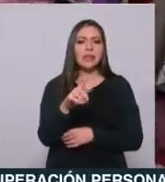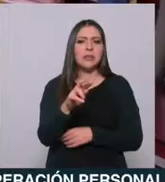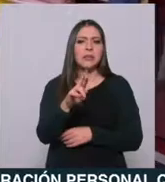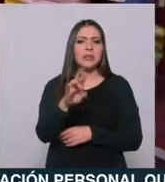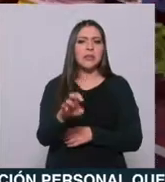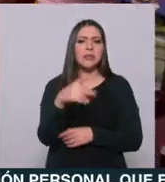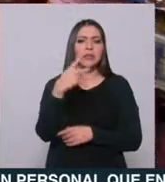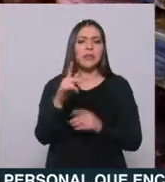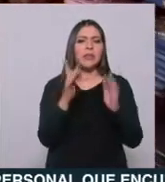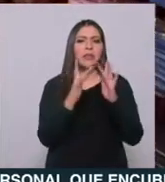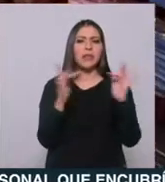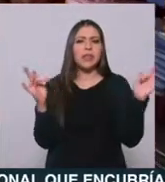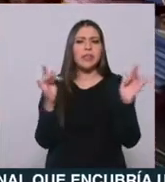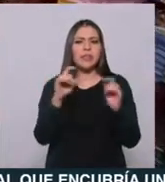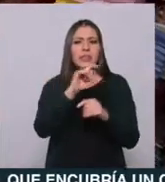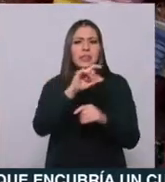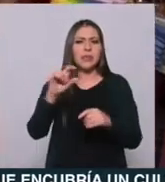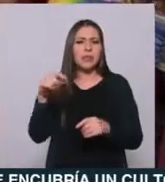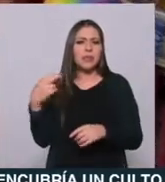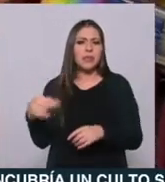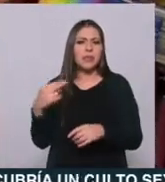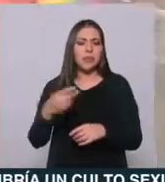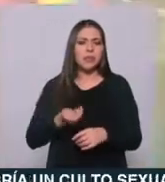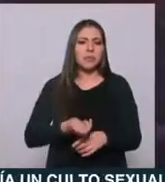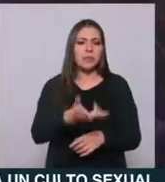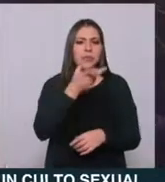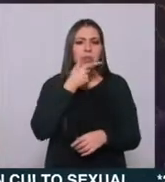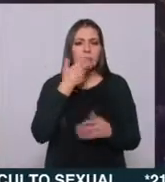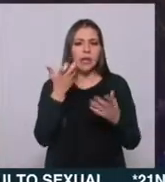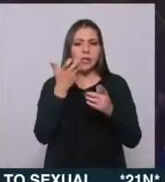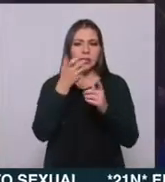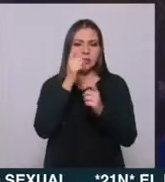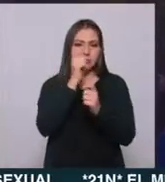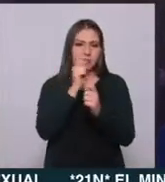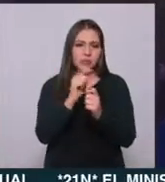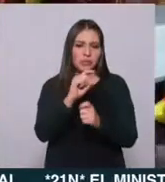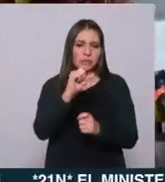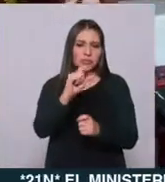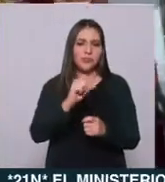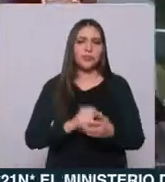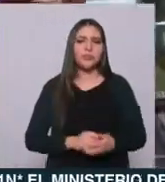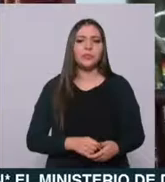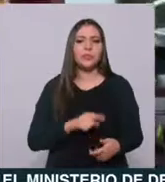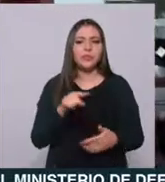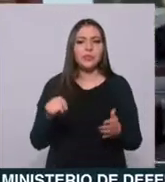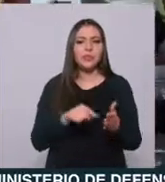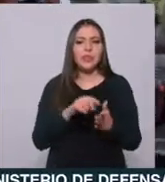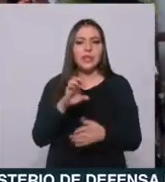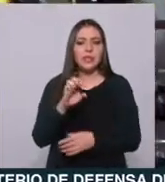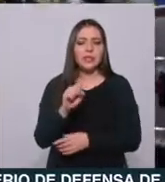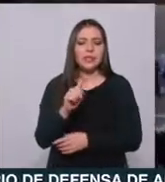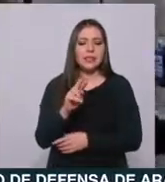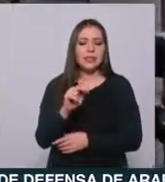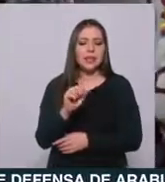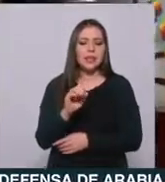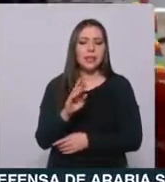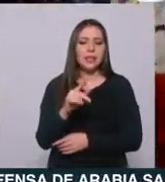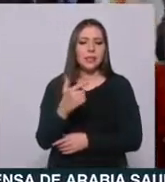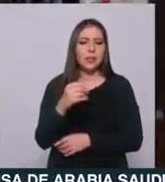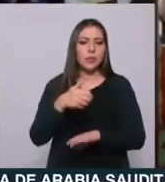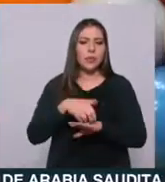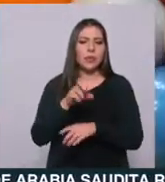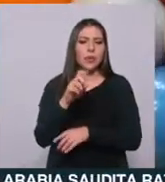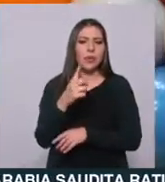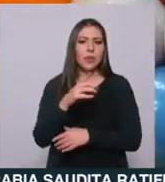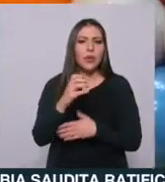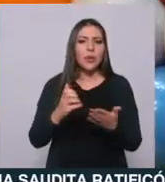porque es francés el nombre que le designó el escultor. Se ubica en Estrasburgo número 31, Colonia Juárez, en pleno corazón